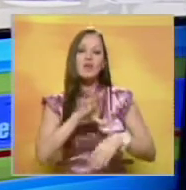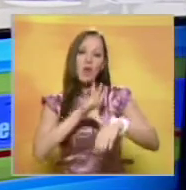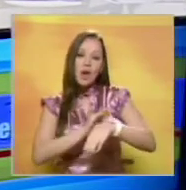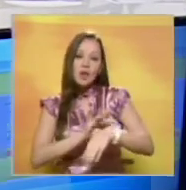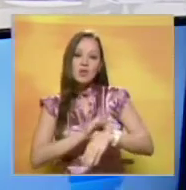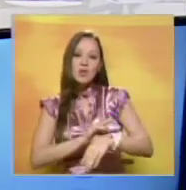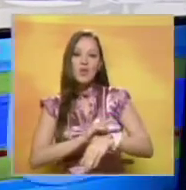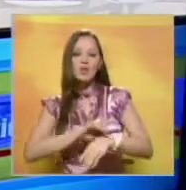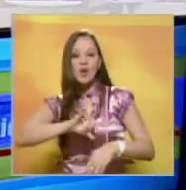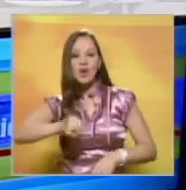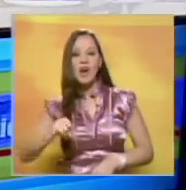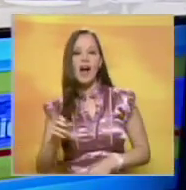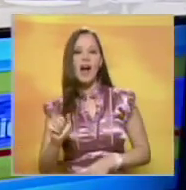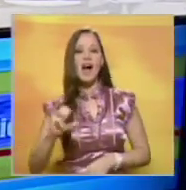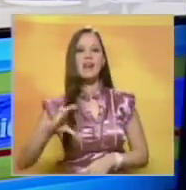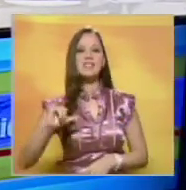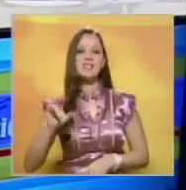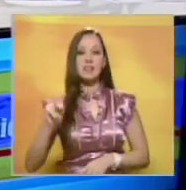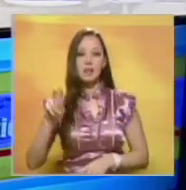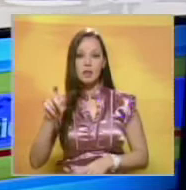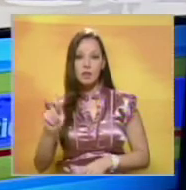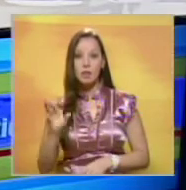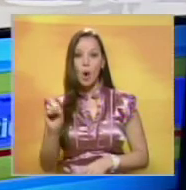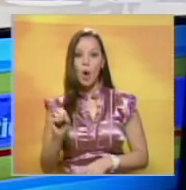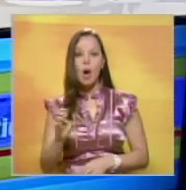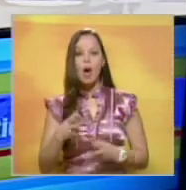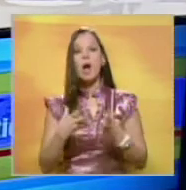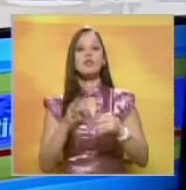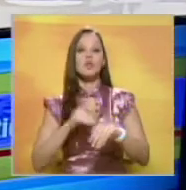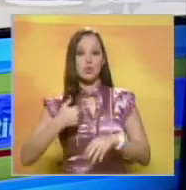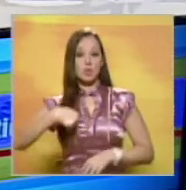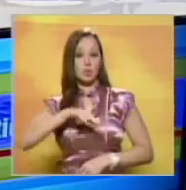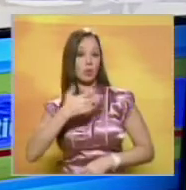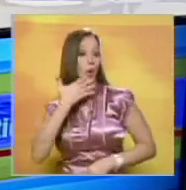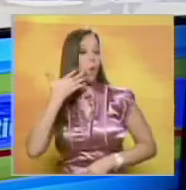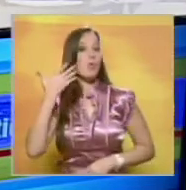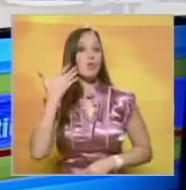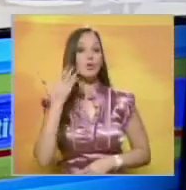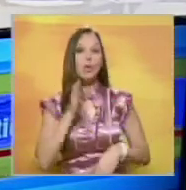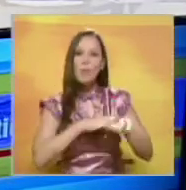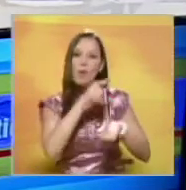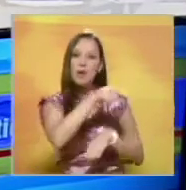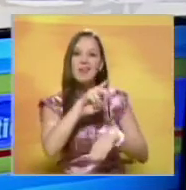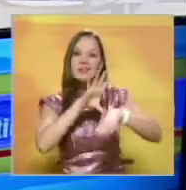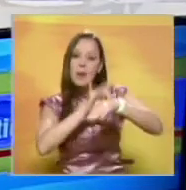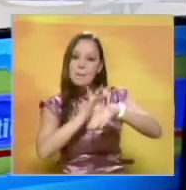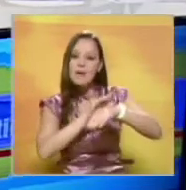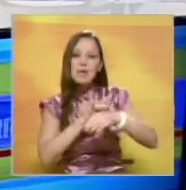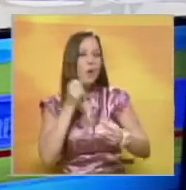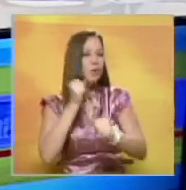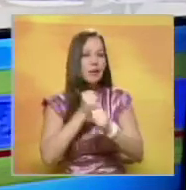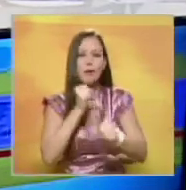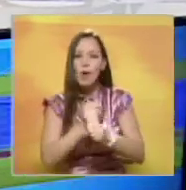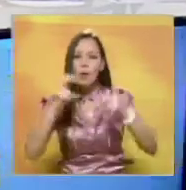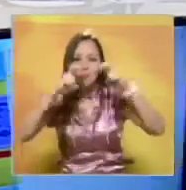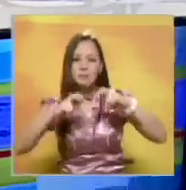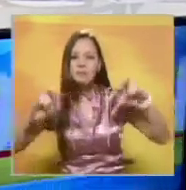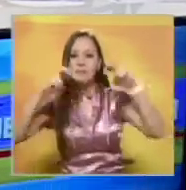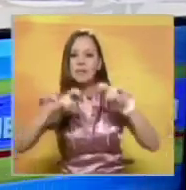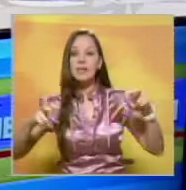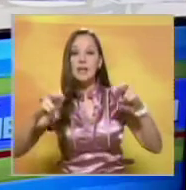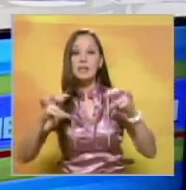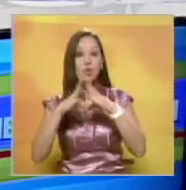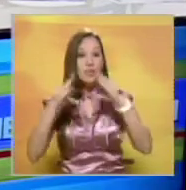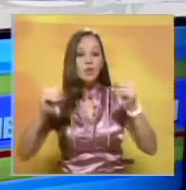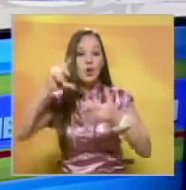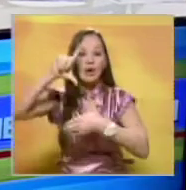insigne científico venezolano, muy orgulloso, decimos esto venezolano, porque trabajó siempre en función de la medicina, no solamente de